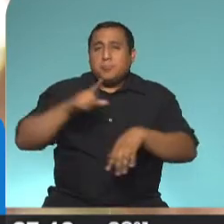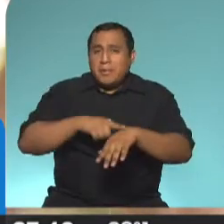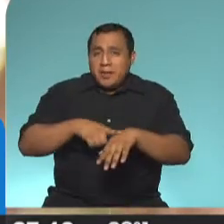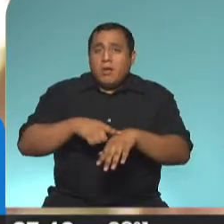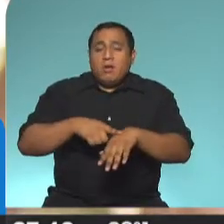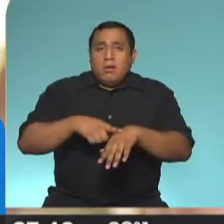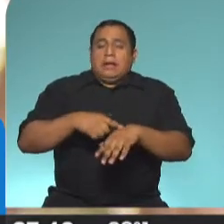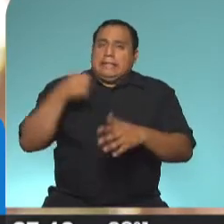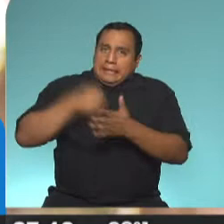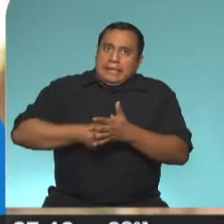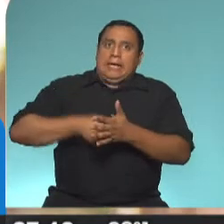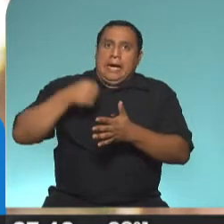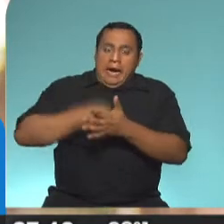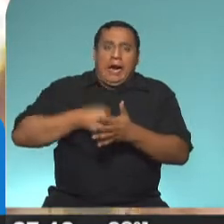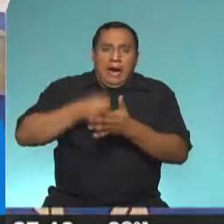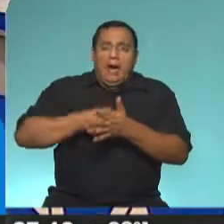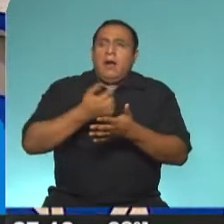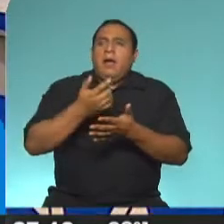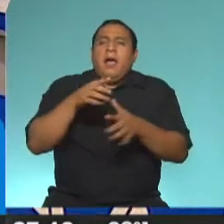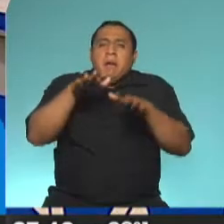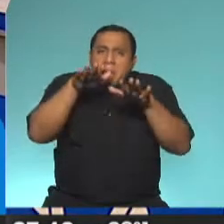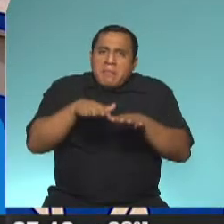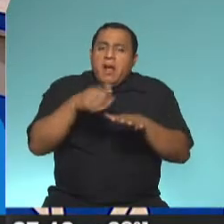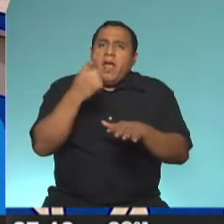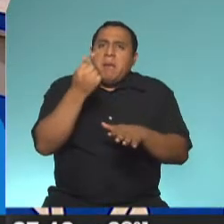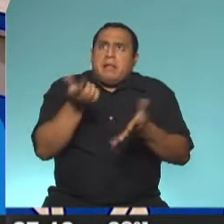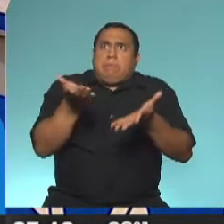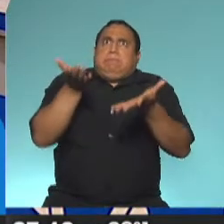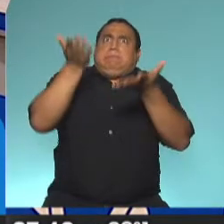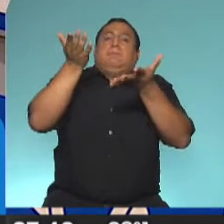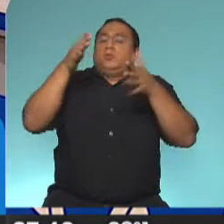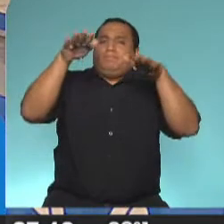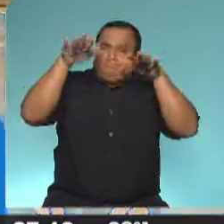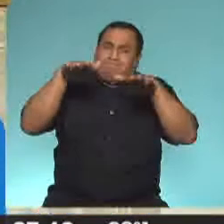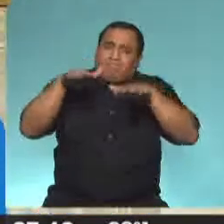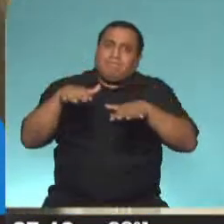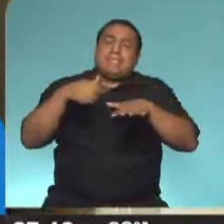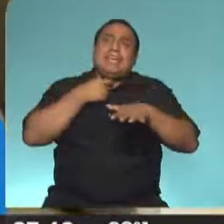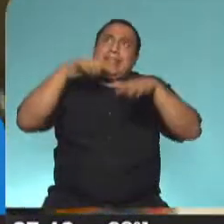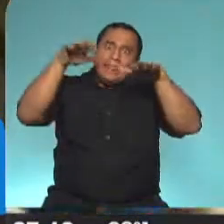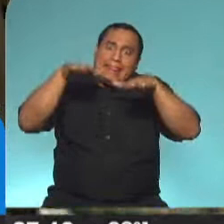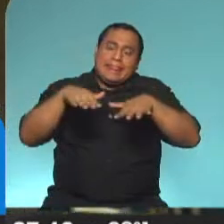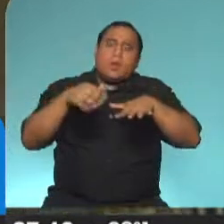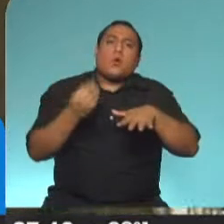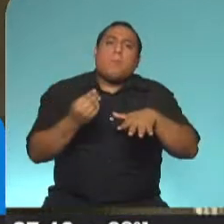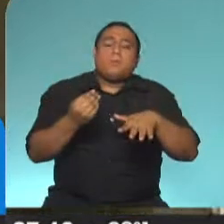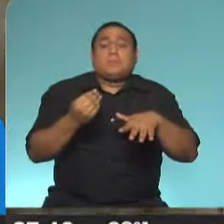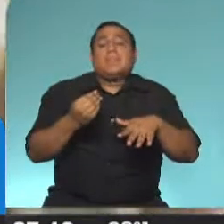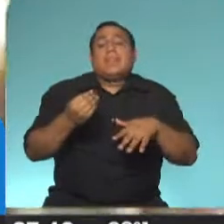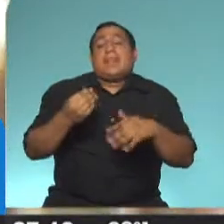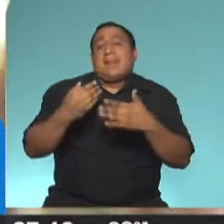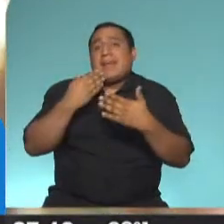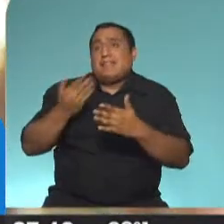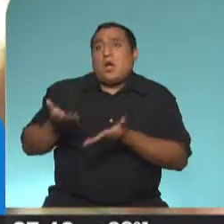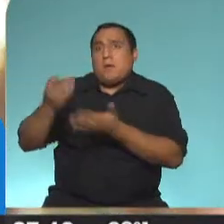está intentando frenar, ¿sí?, la inflación, o por lo menos desacelerarla mediante este tipo de aumentos que les nombré